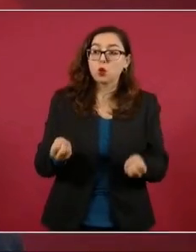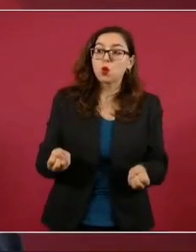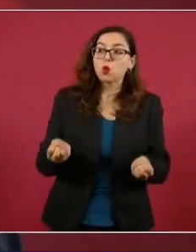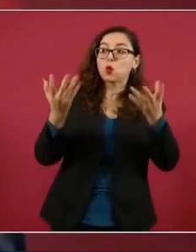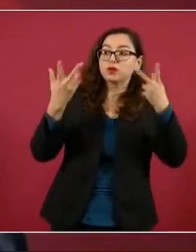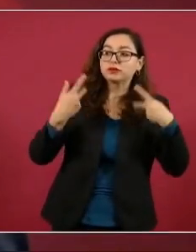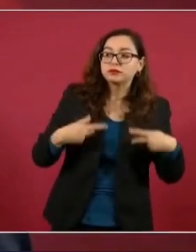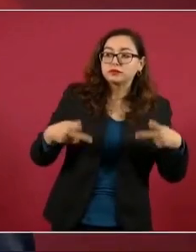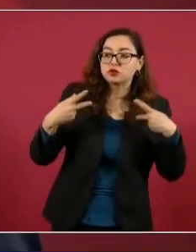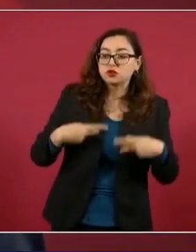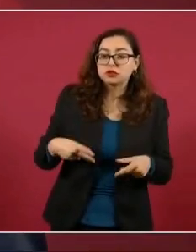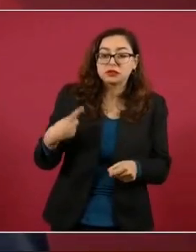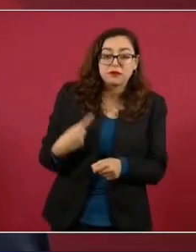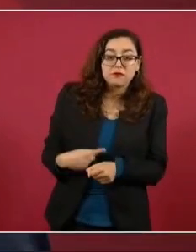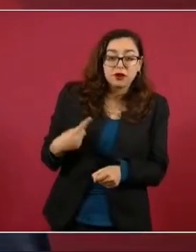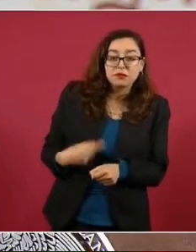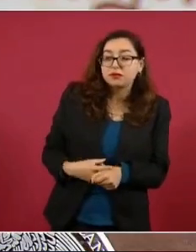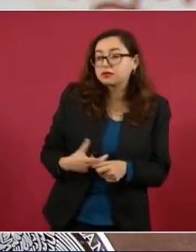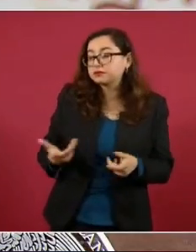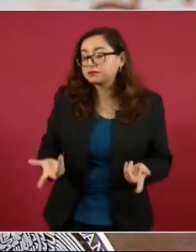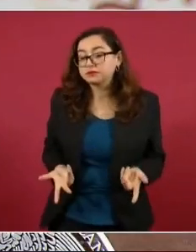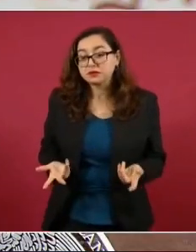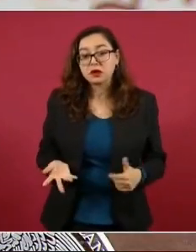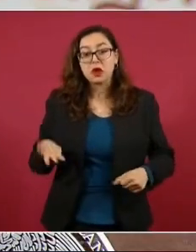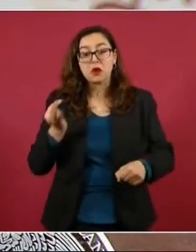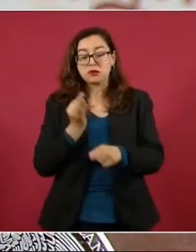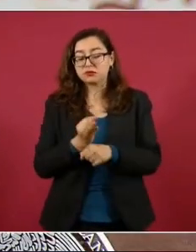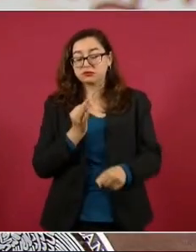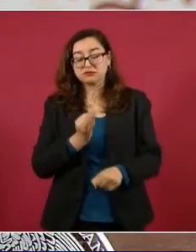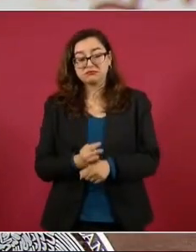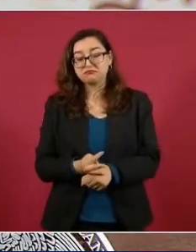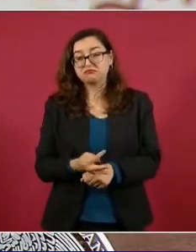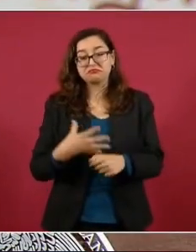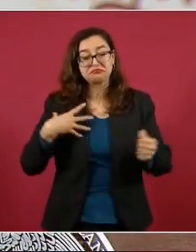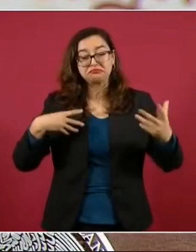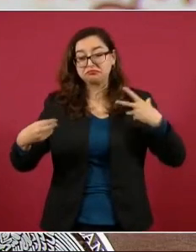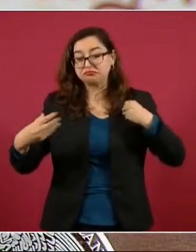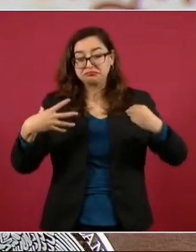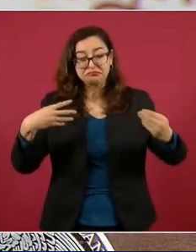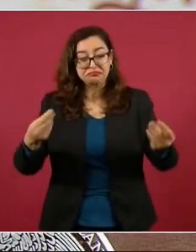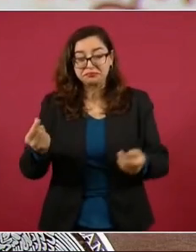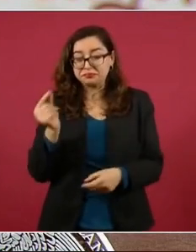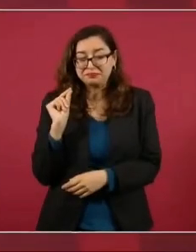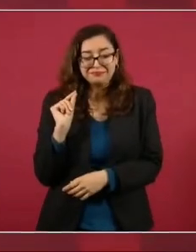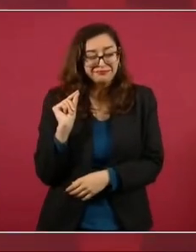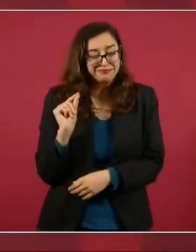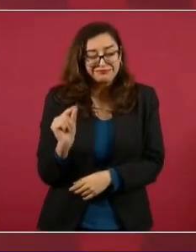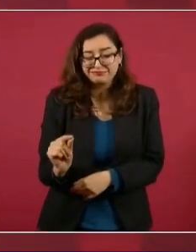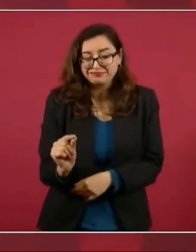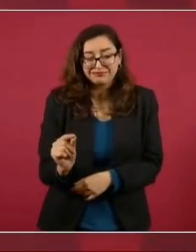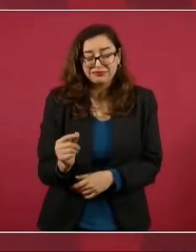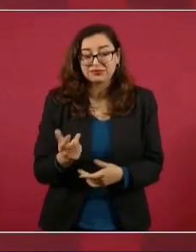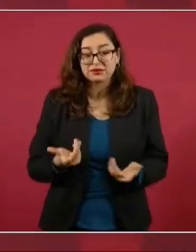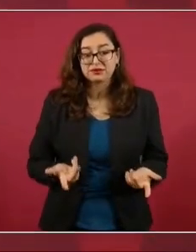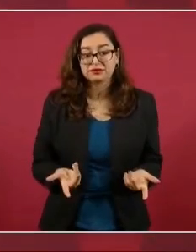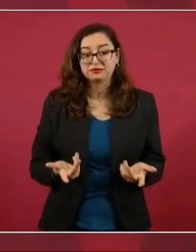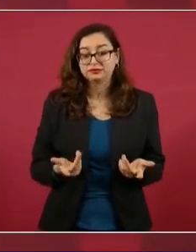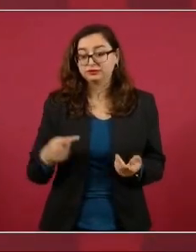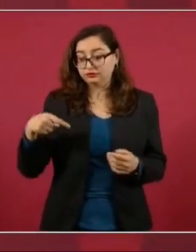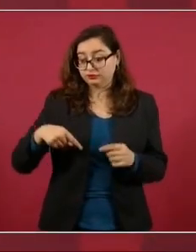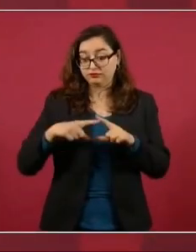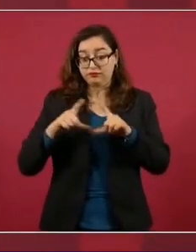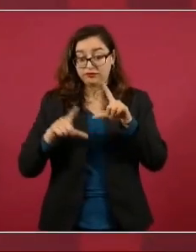En este momento, con índices de contagio mínimos, posiblemente los menores que hemos tenido, no solo en